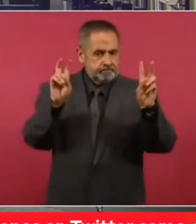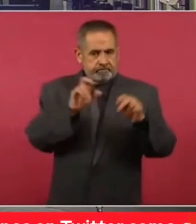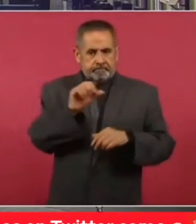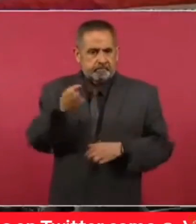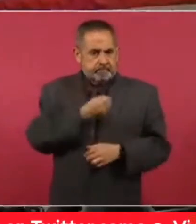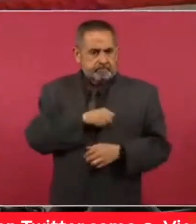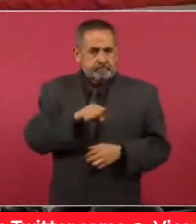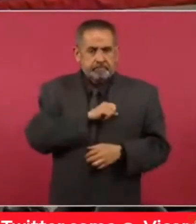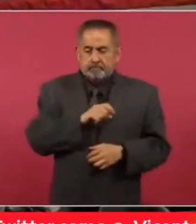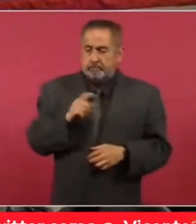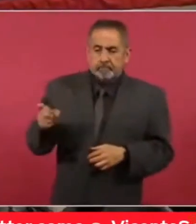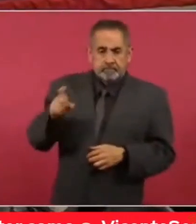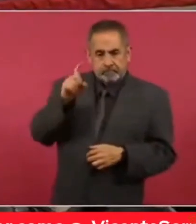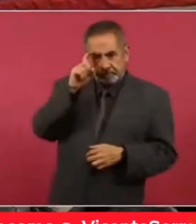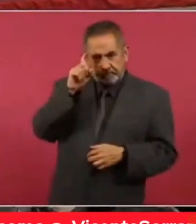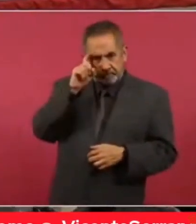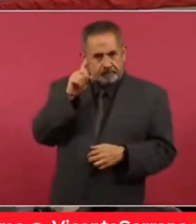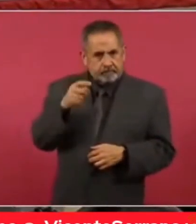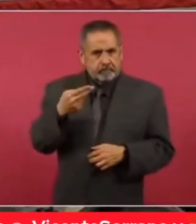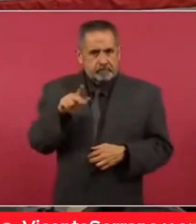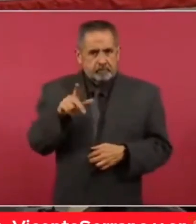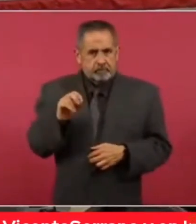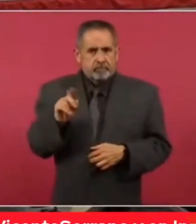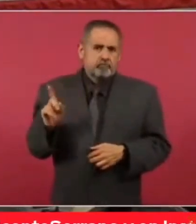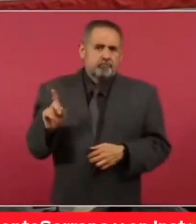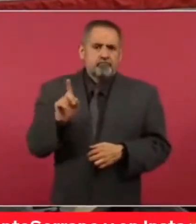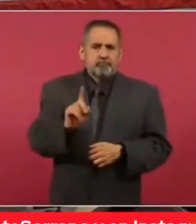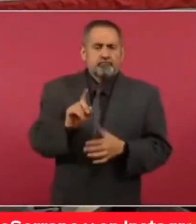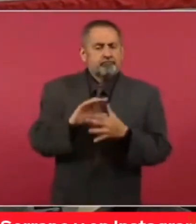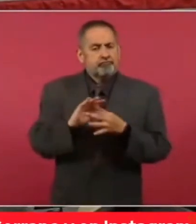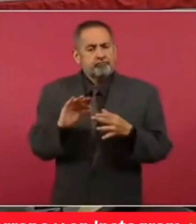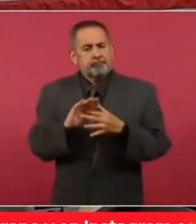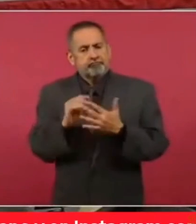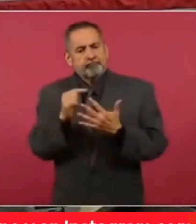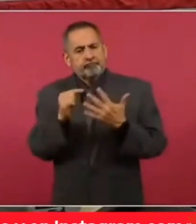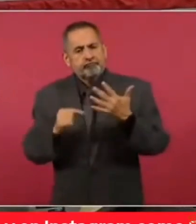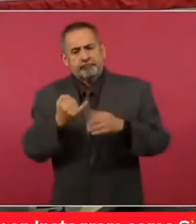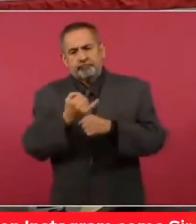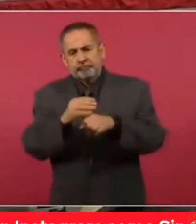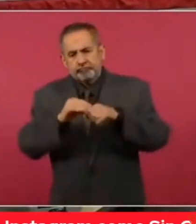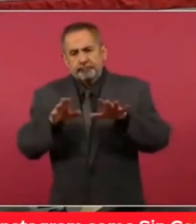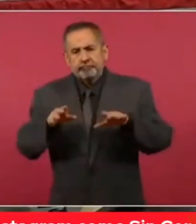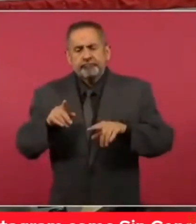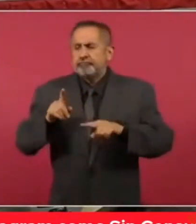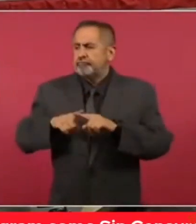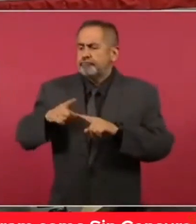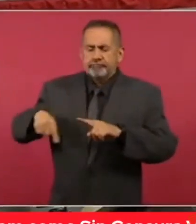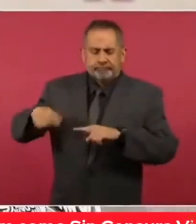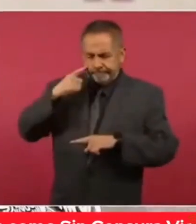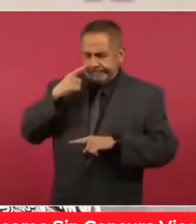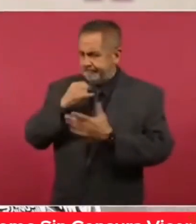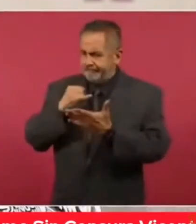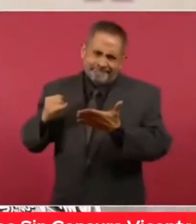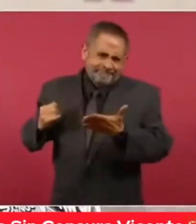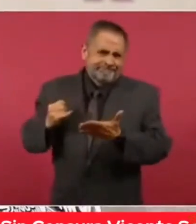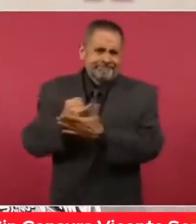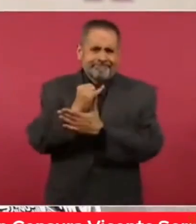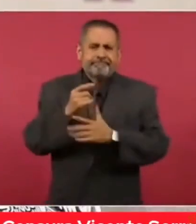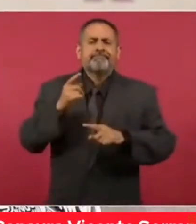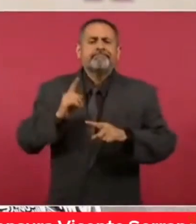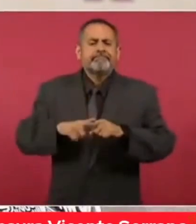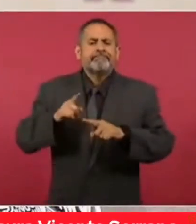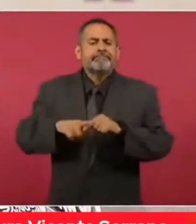el subsecretario Hugo López-Gatell les comunicará la decisión que ha tomado el Gobierno